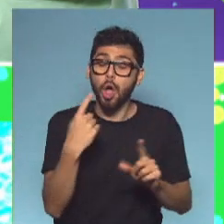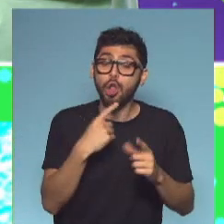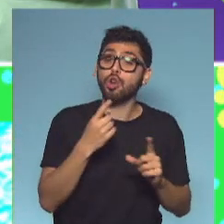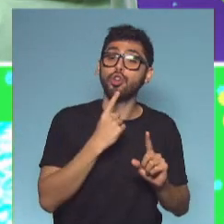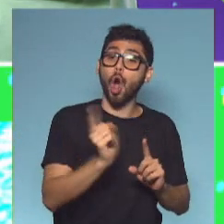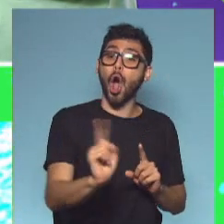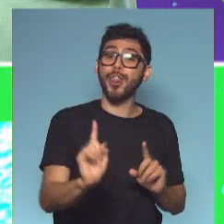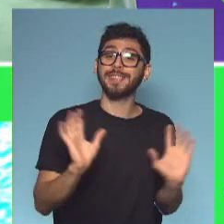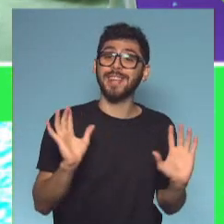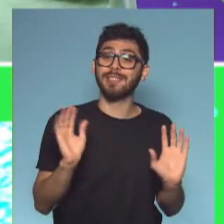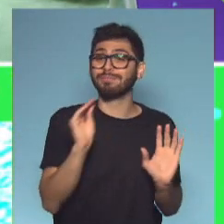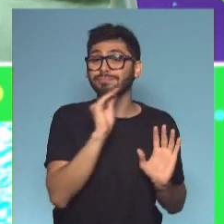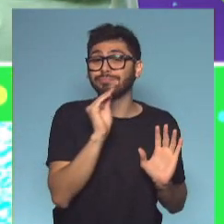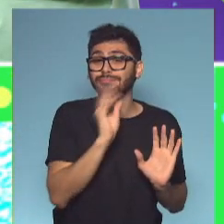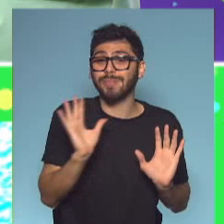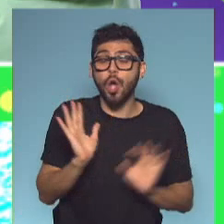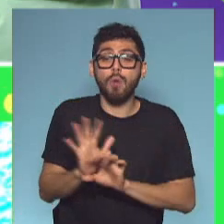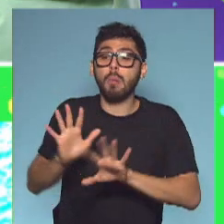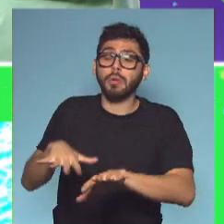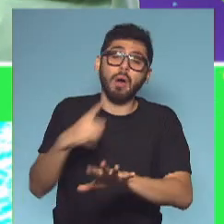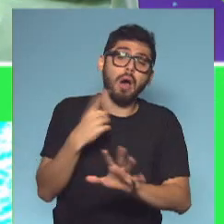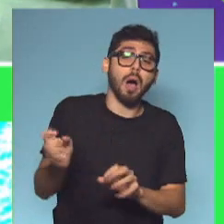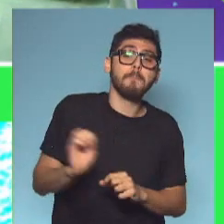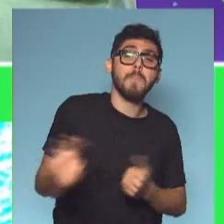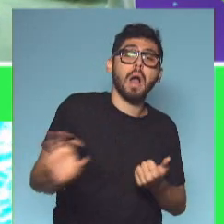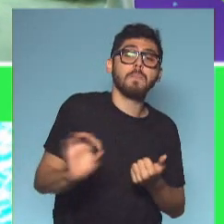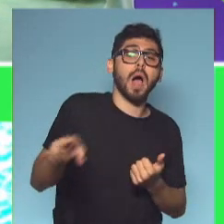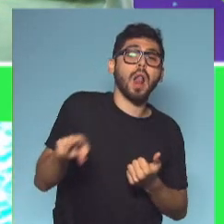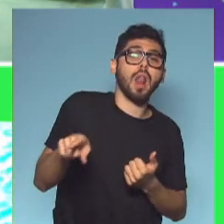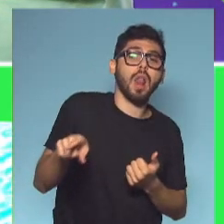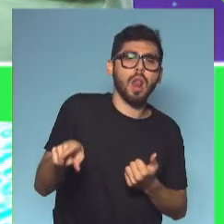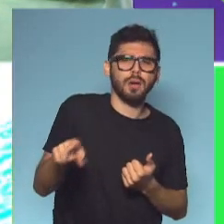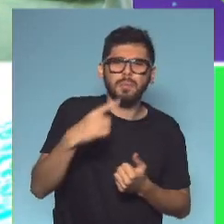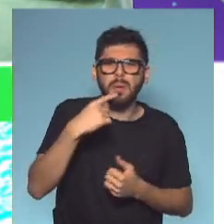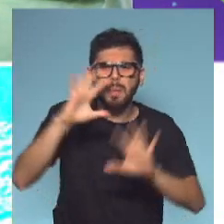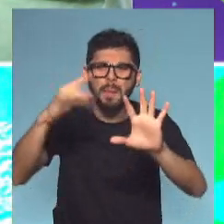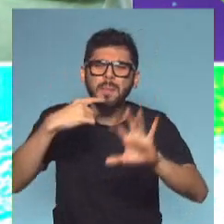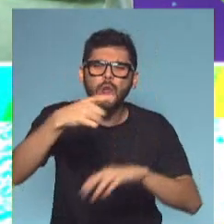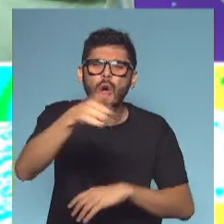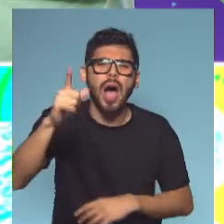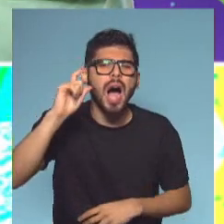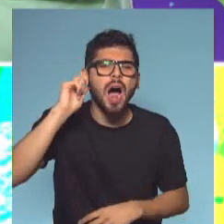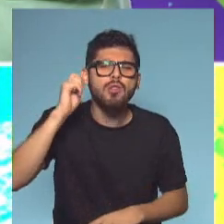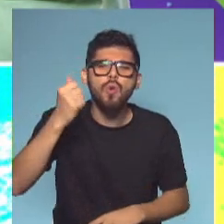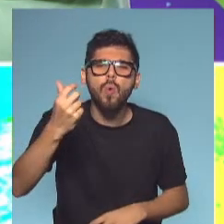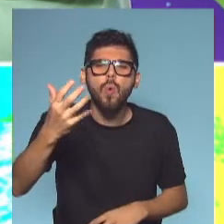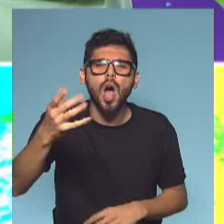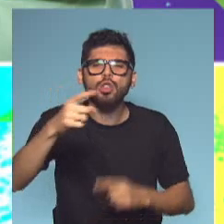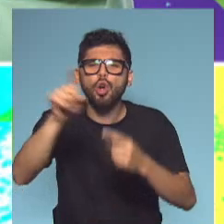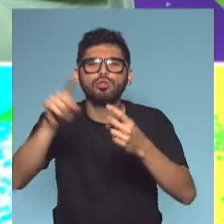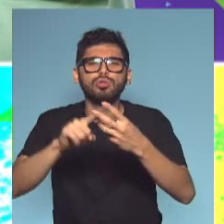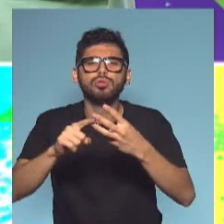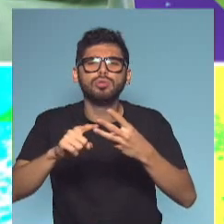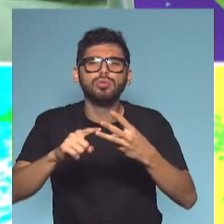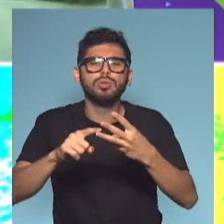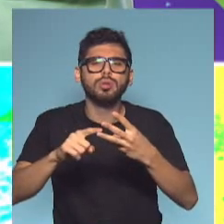a estigmatizar la protesta social, claro, y digamos que a los estudiantes. Chicos, ¿cuántos entonces, años tienen ustedes? Es Alfredo, Andrea, cuéntenme